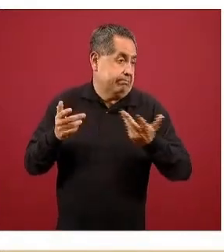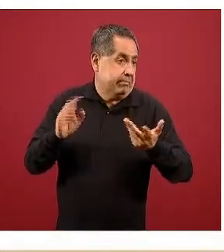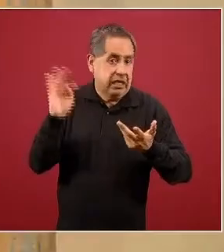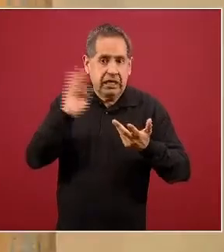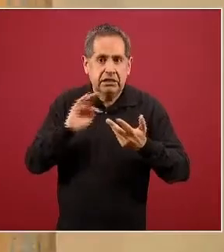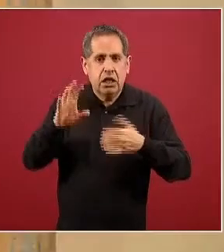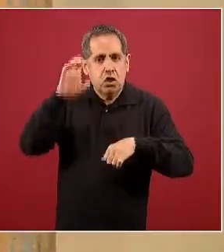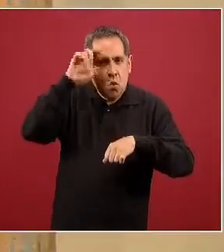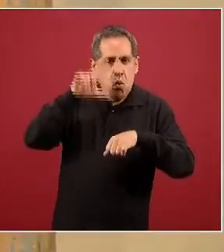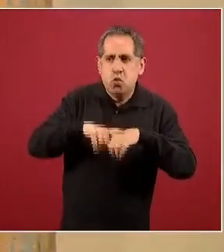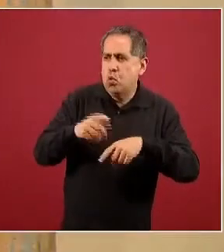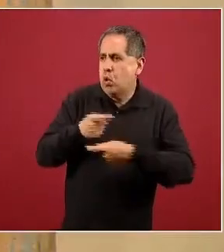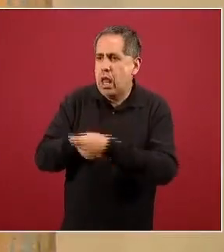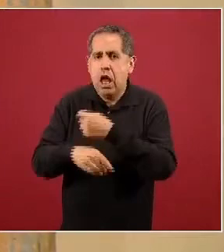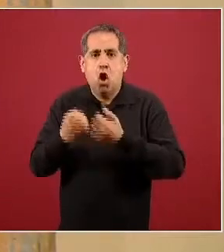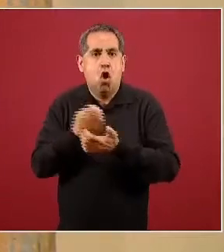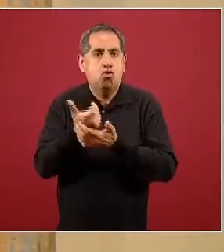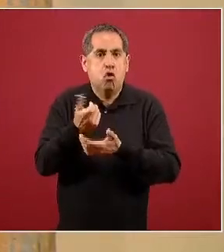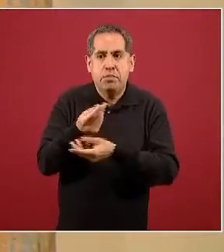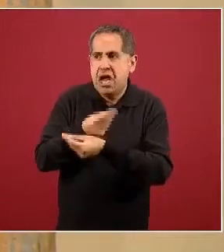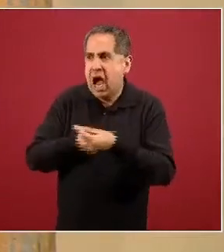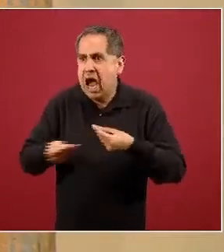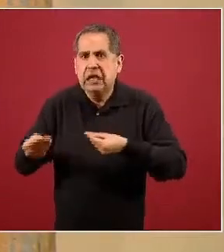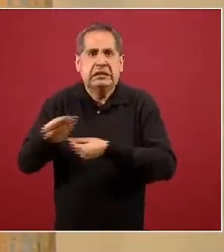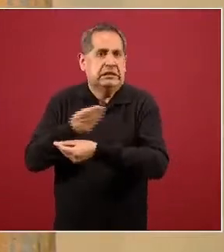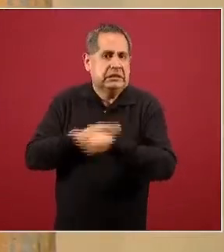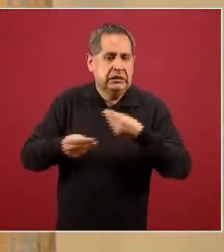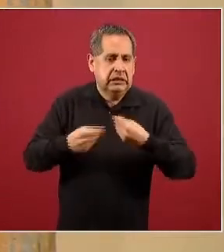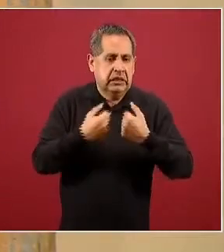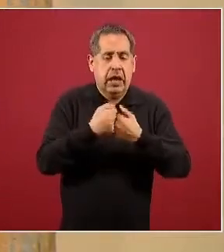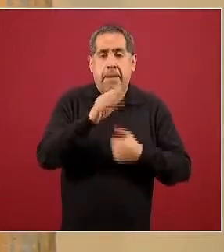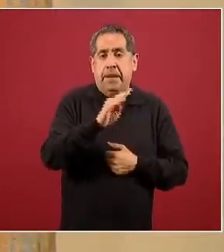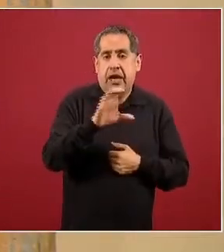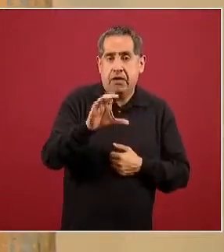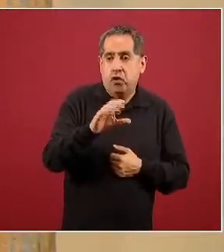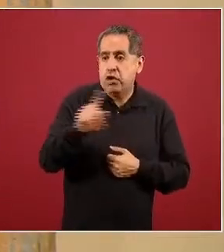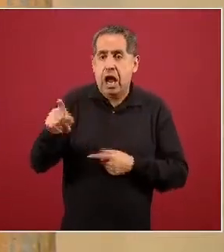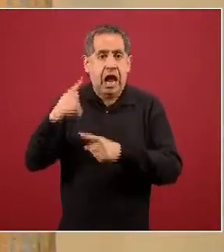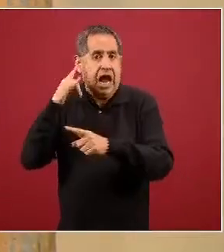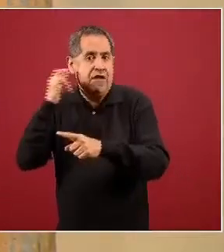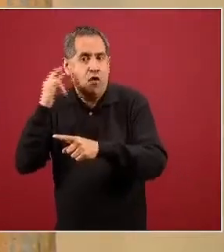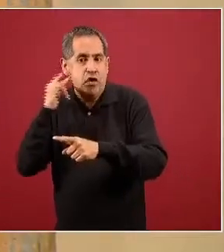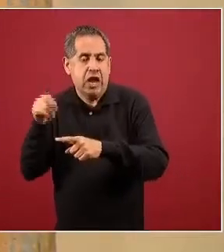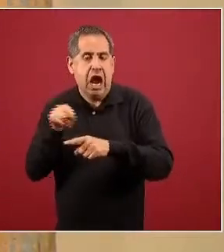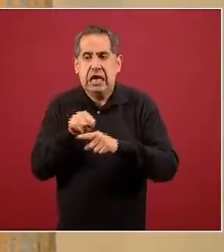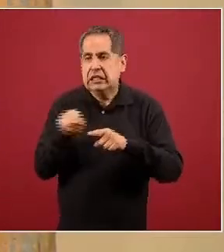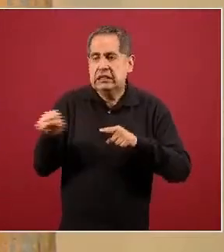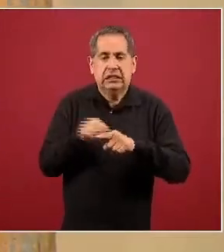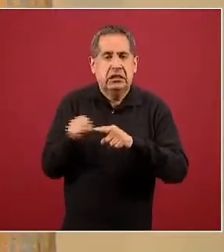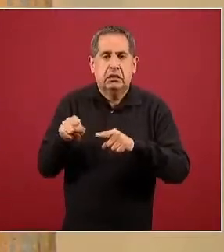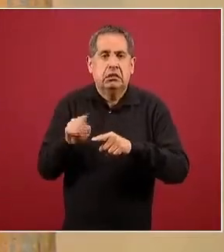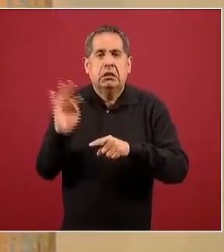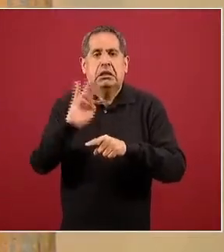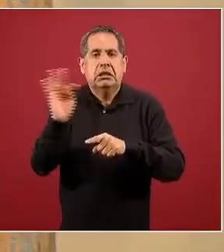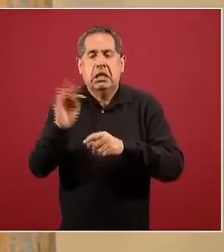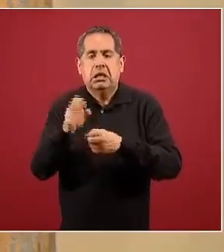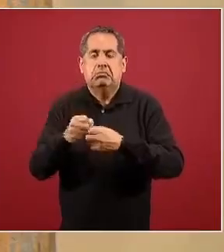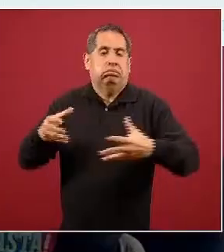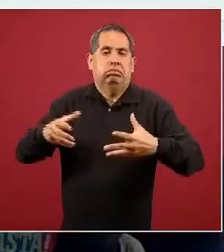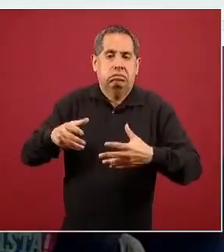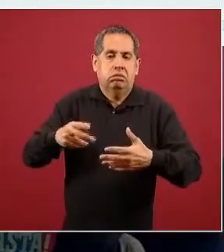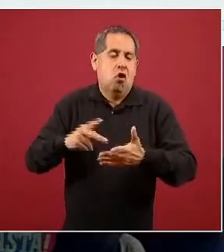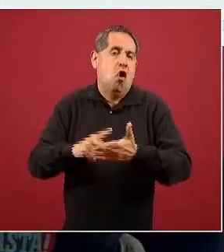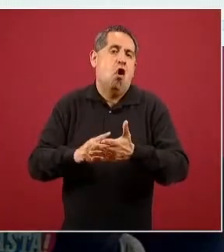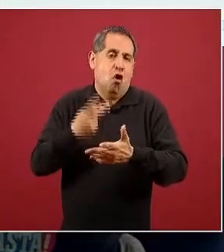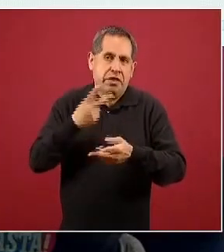intercambio cultural y económico que hay entre Baja California y California en ese momento hizo que se incrementara un